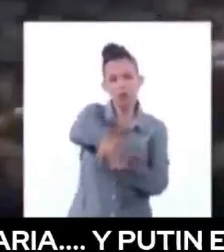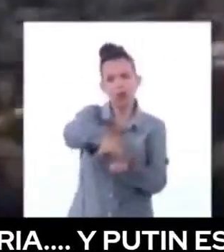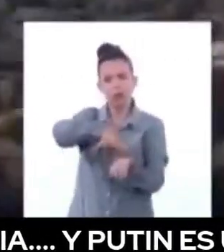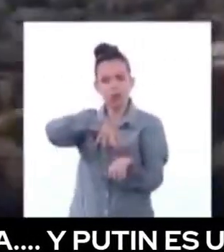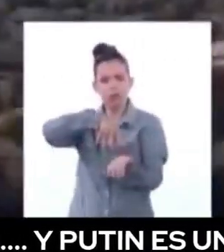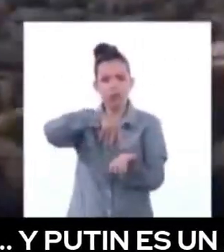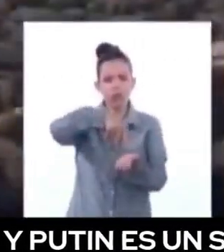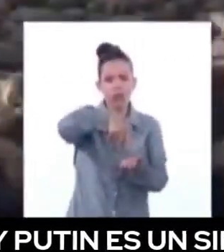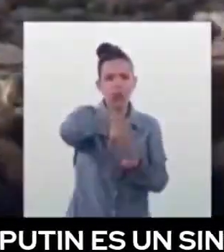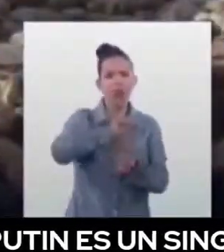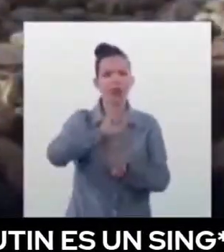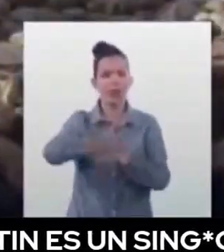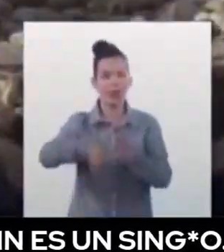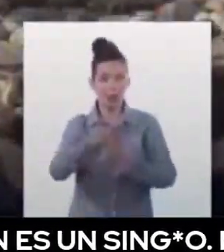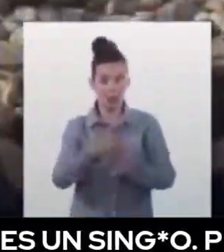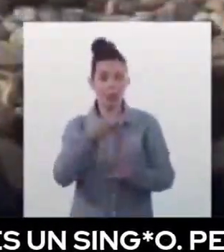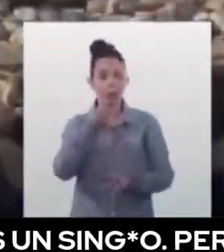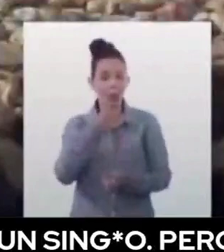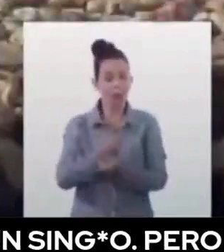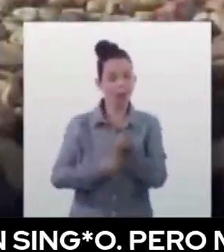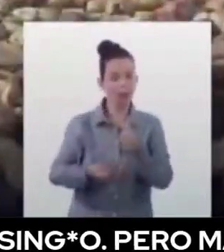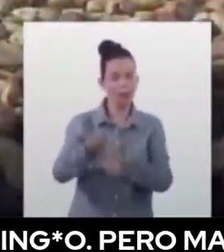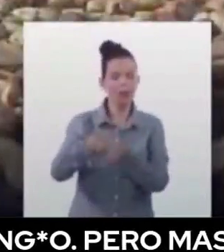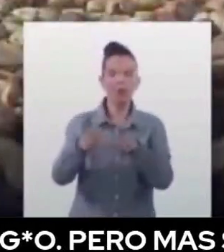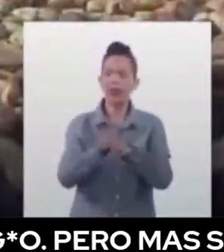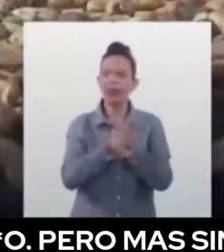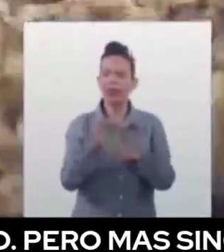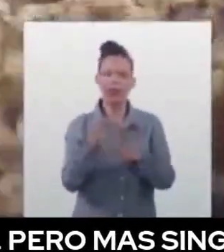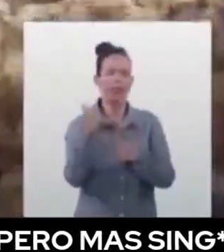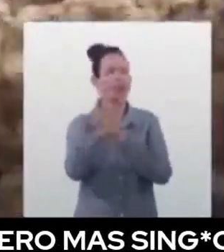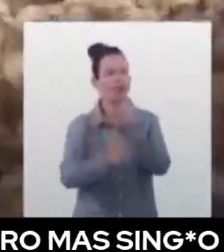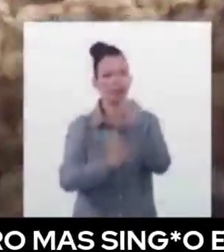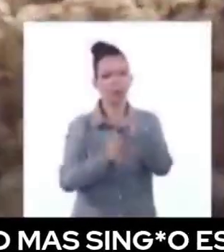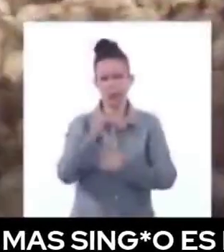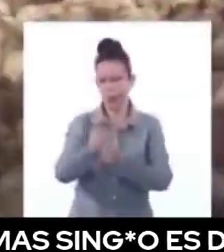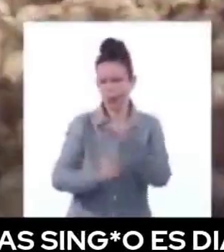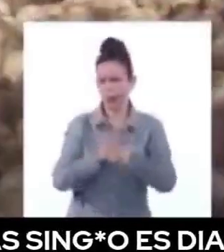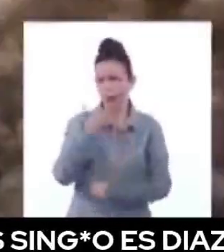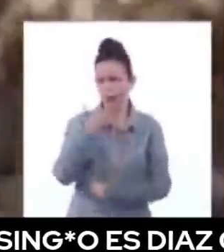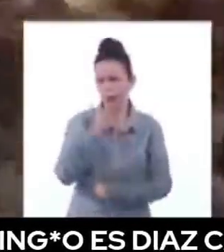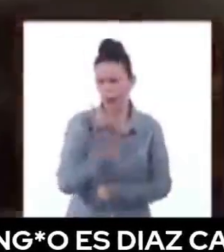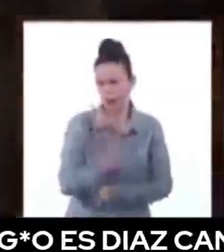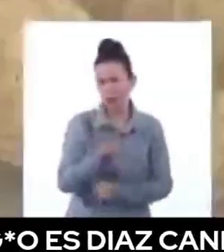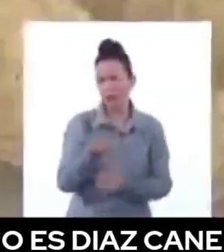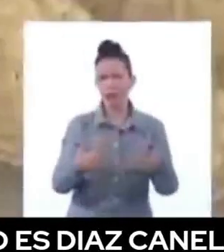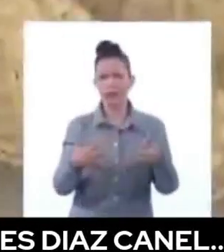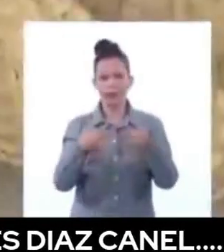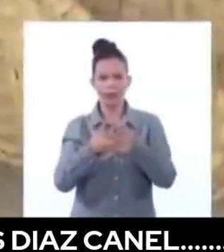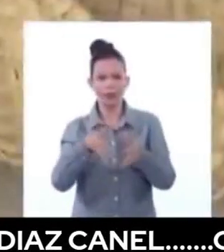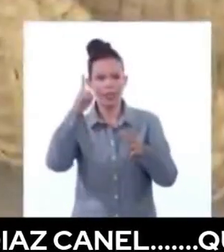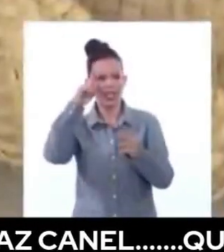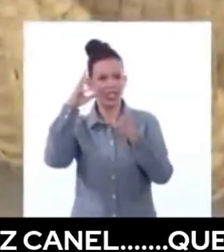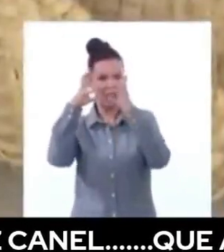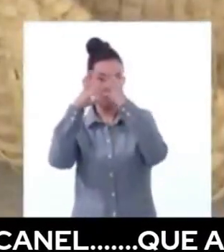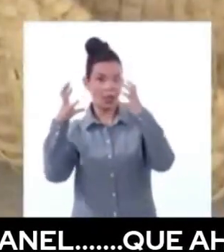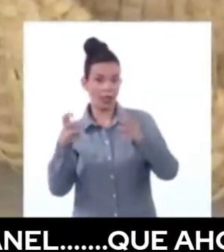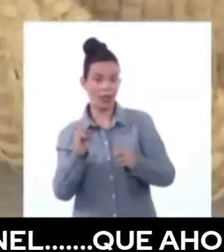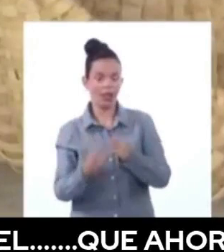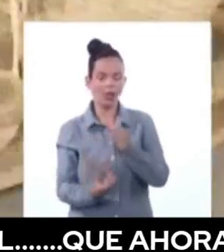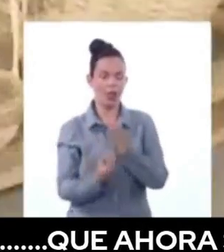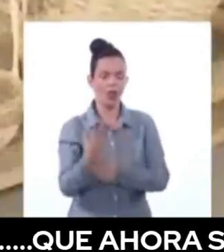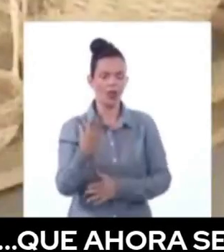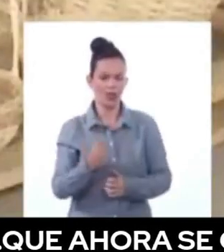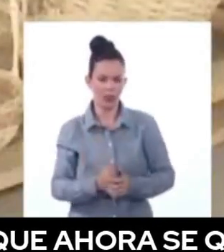los hombres más fuertes se dedican a la recolecta, al igual que muchas de las mujeres de la aldea. Todo se hace